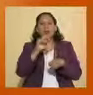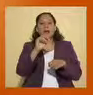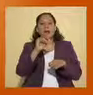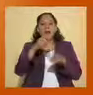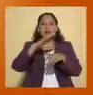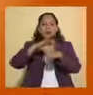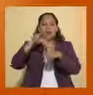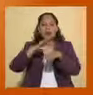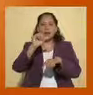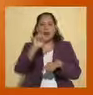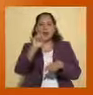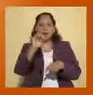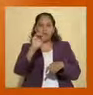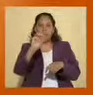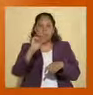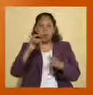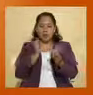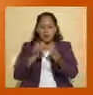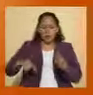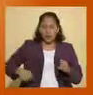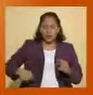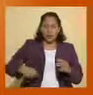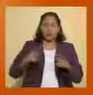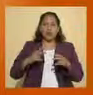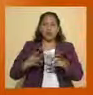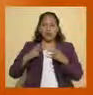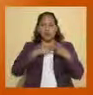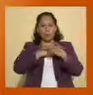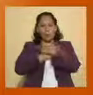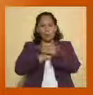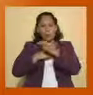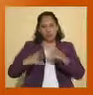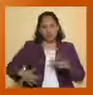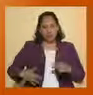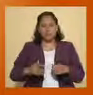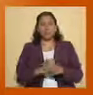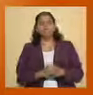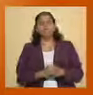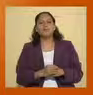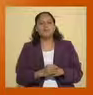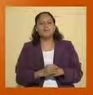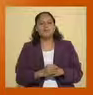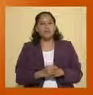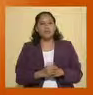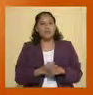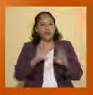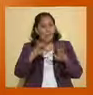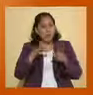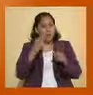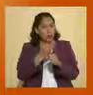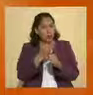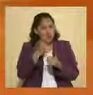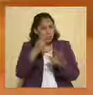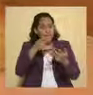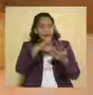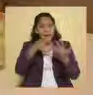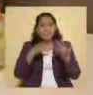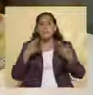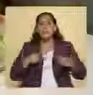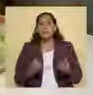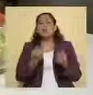bueno nuestras costillitas a nuestras costillitas claro esto nos alcanza como para cuántas personas